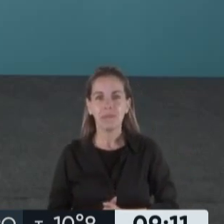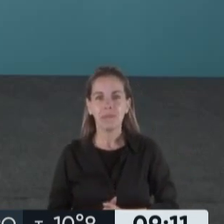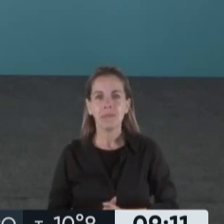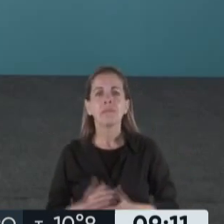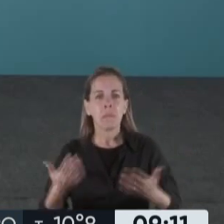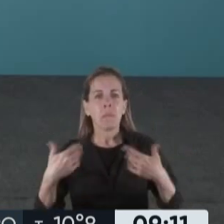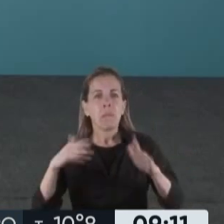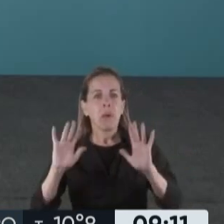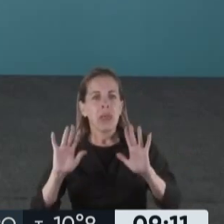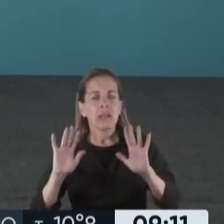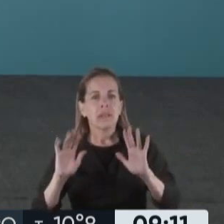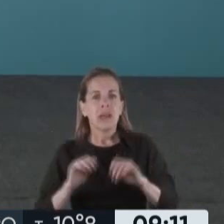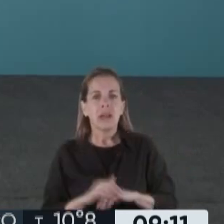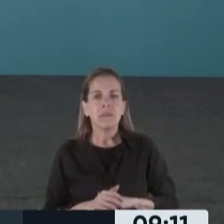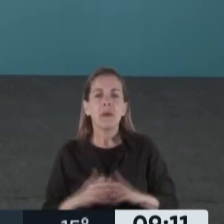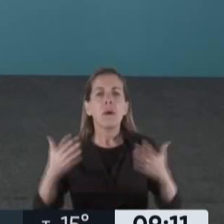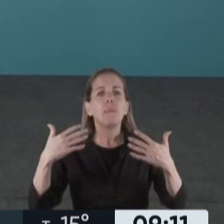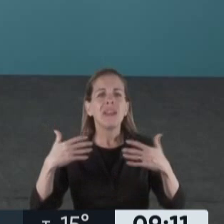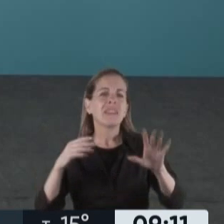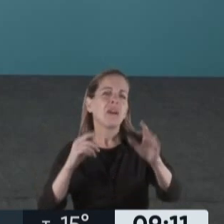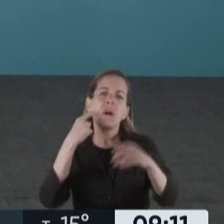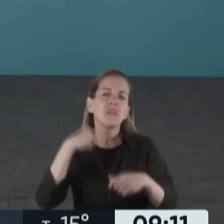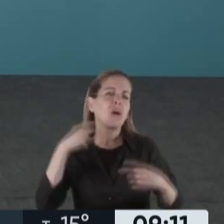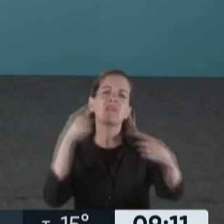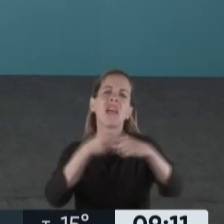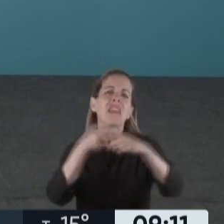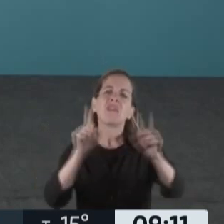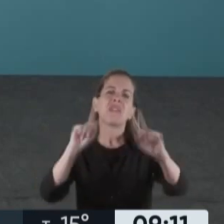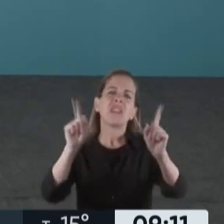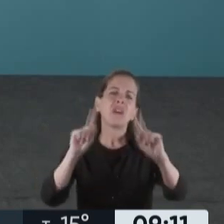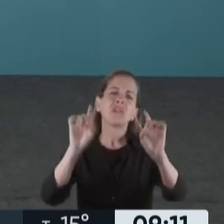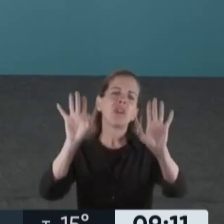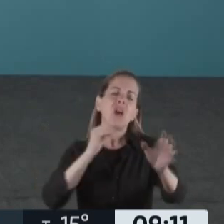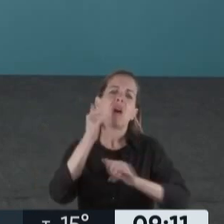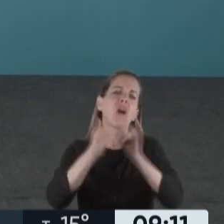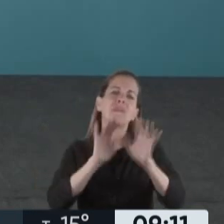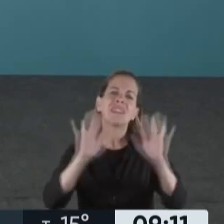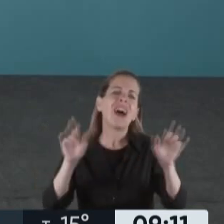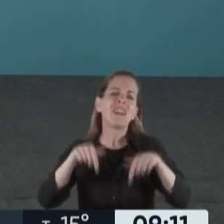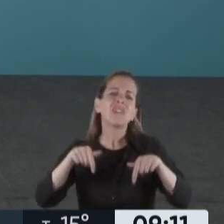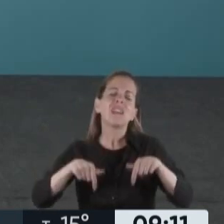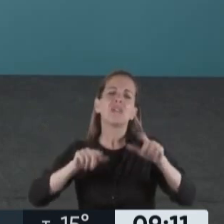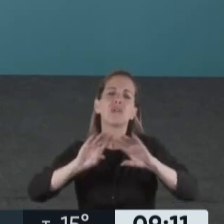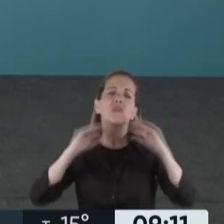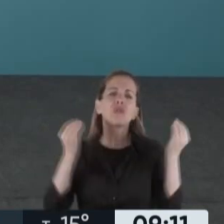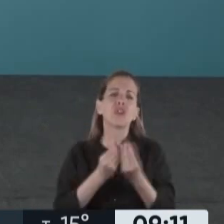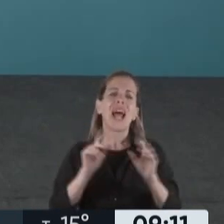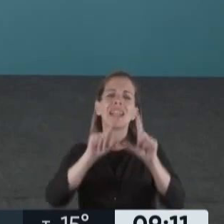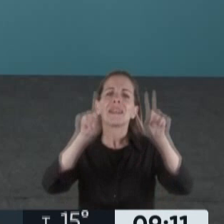puede ser que no estoy discutiendo. Sí, fue por sorteo y esta sala necesita trabajar en las cuestiones de equidad de